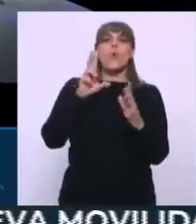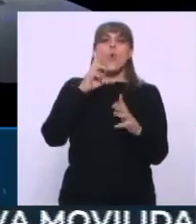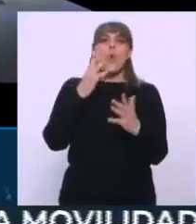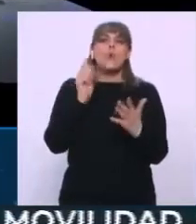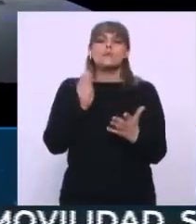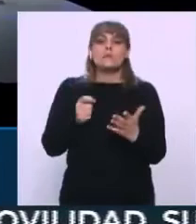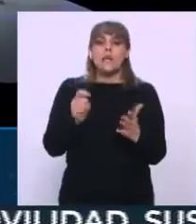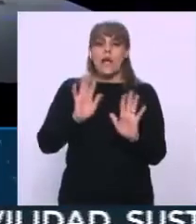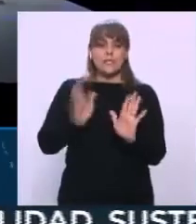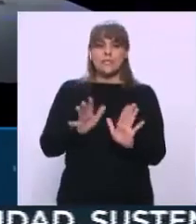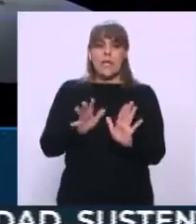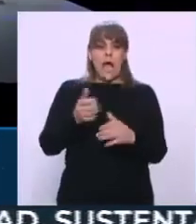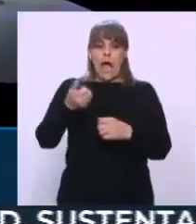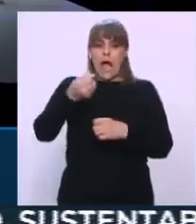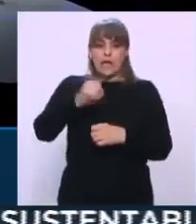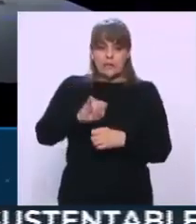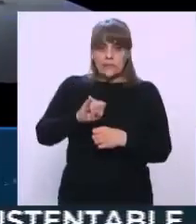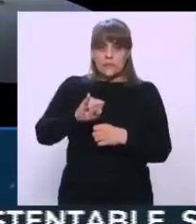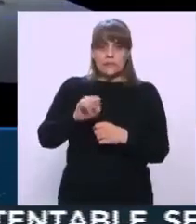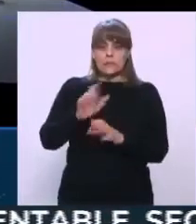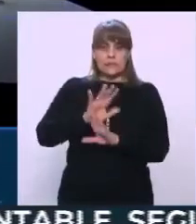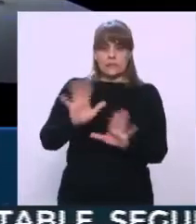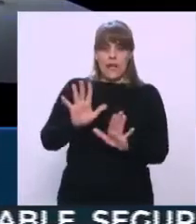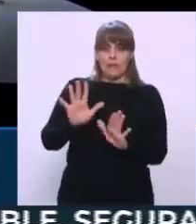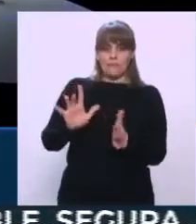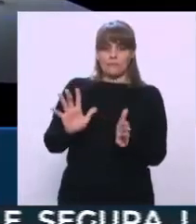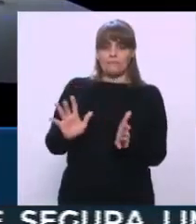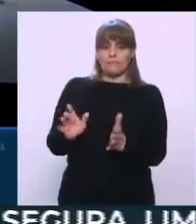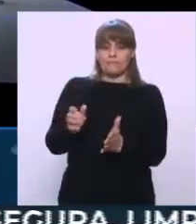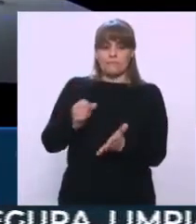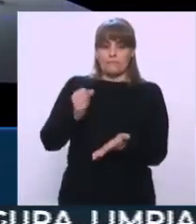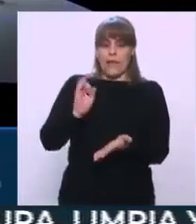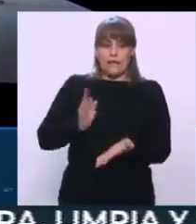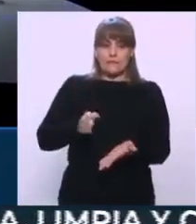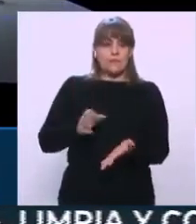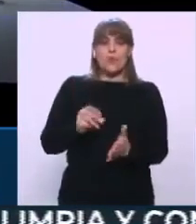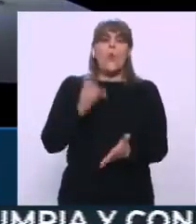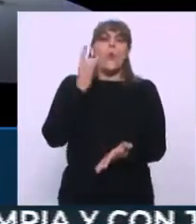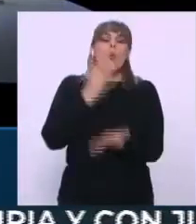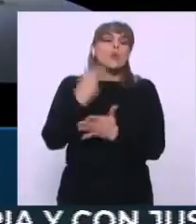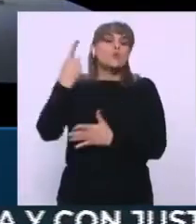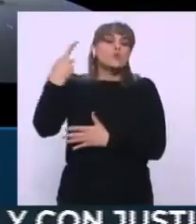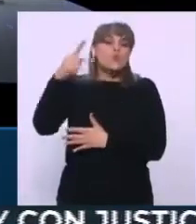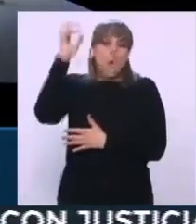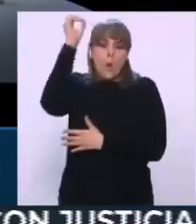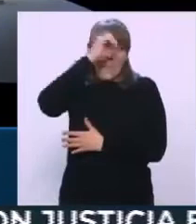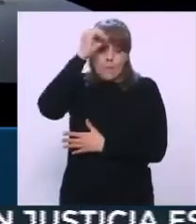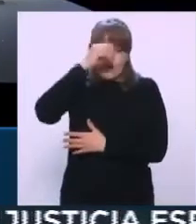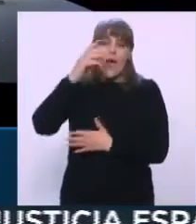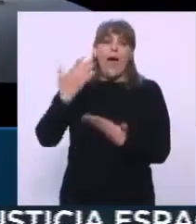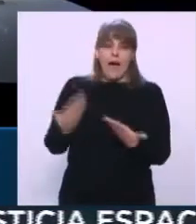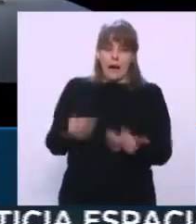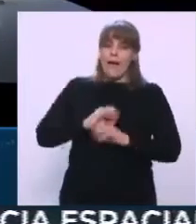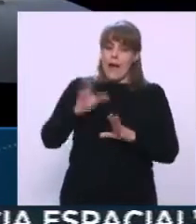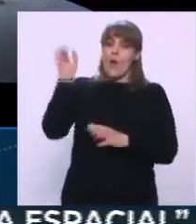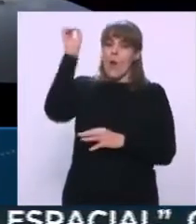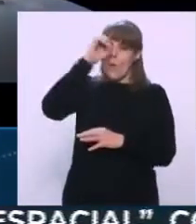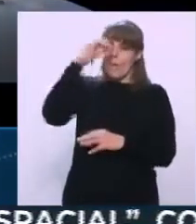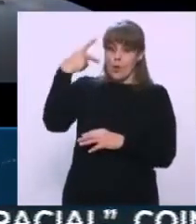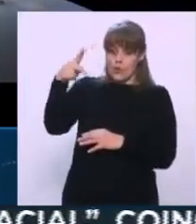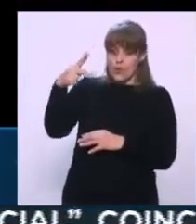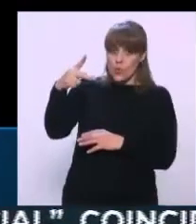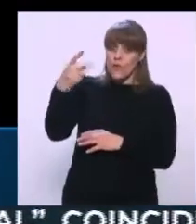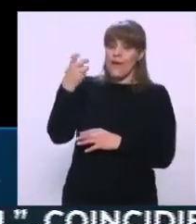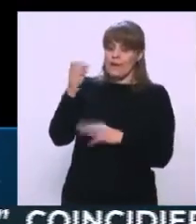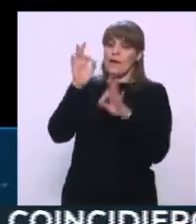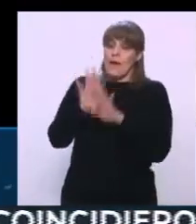dijo una exhortación apostólica, es decir, es un comentario que él hizo. Ahora, claro, el Papa es el Papa, y un comentario del